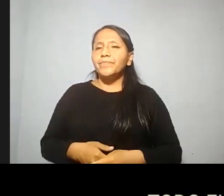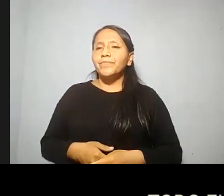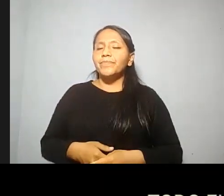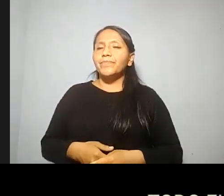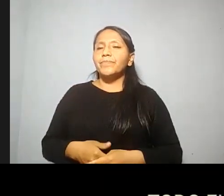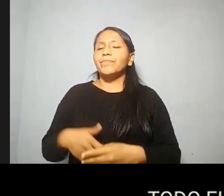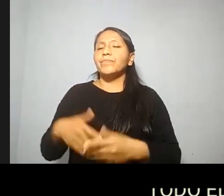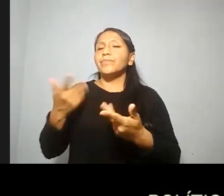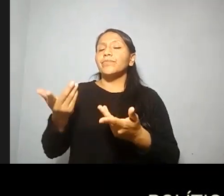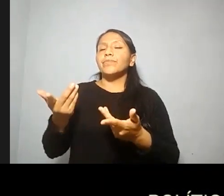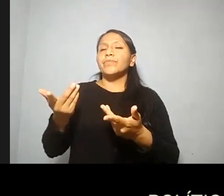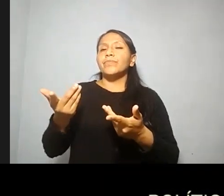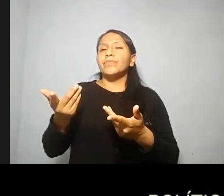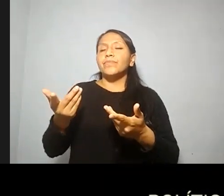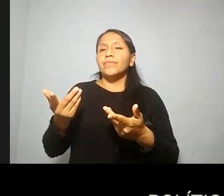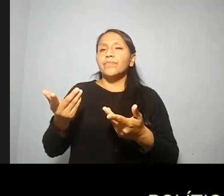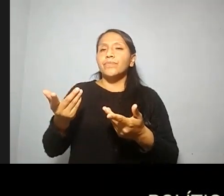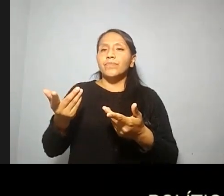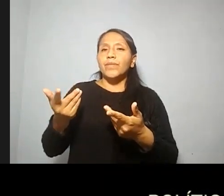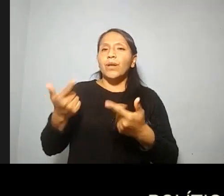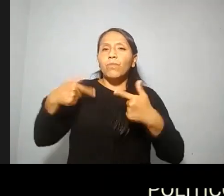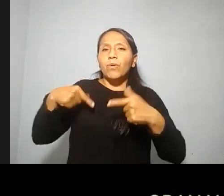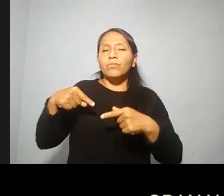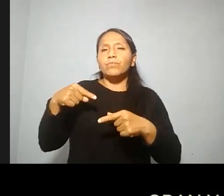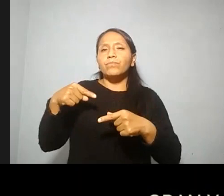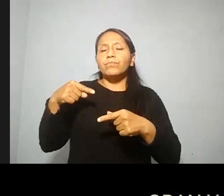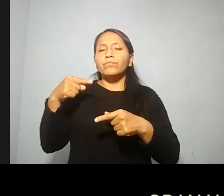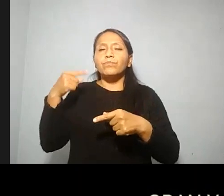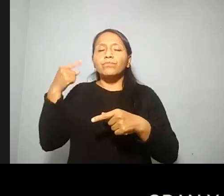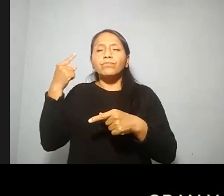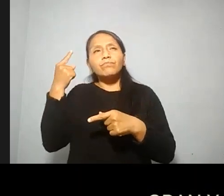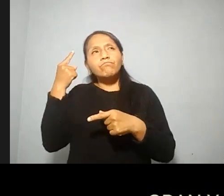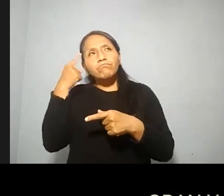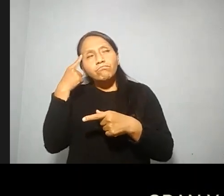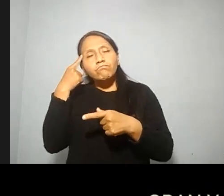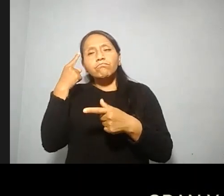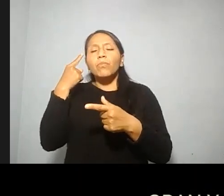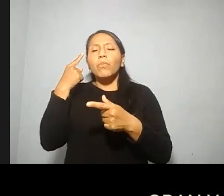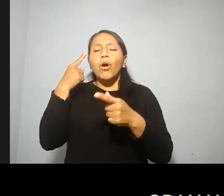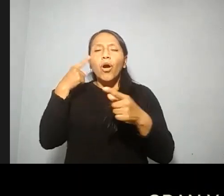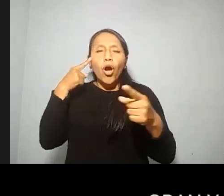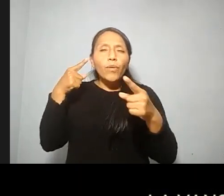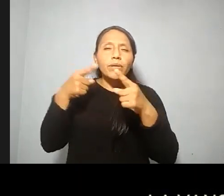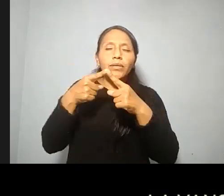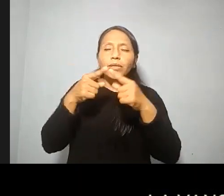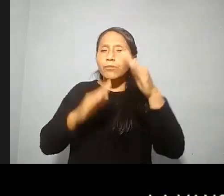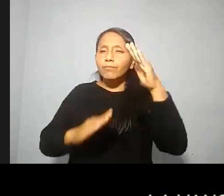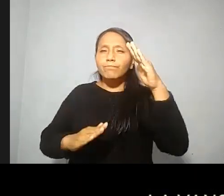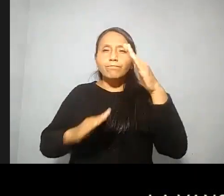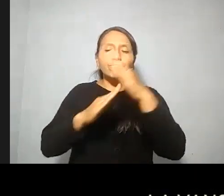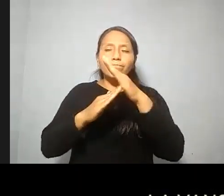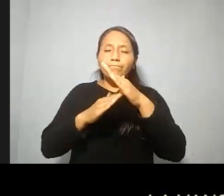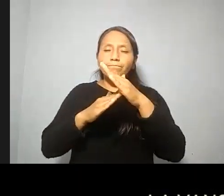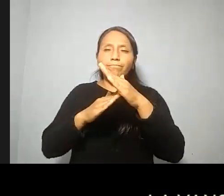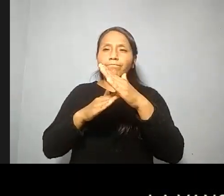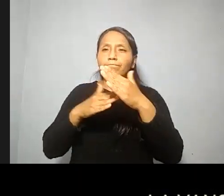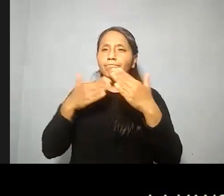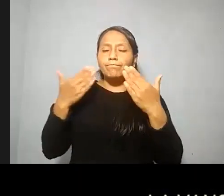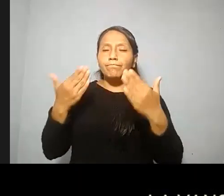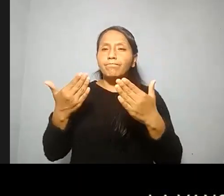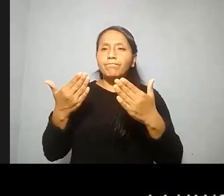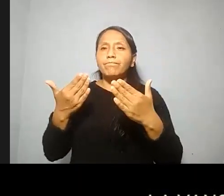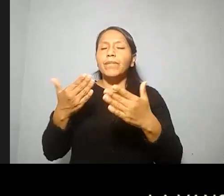ponemos como hincapié y como eje fundamental que es